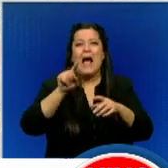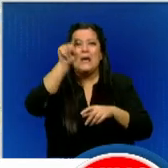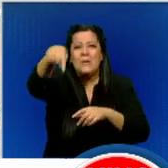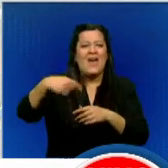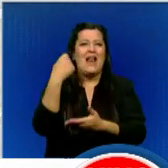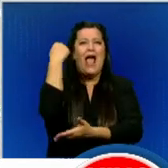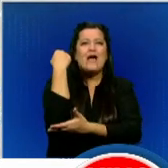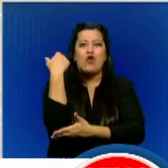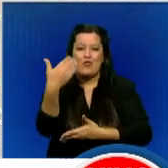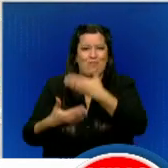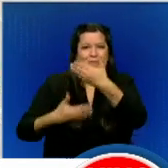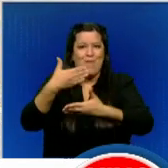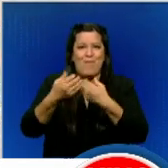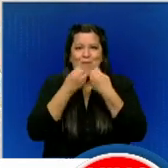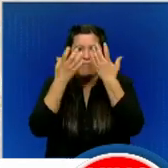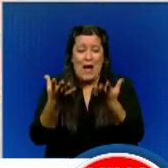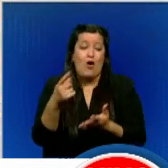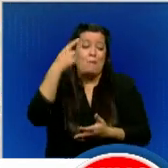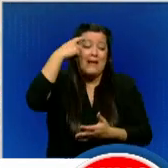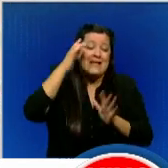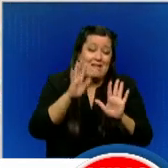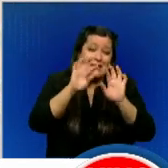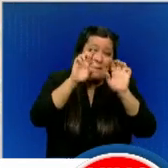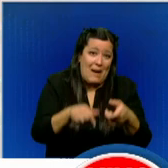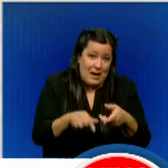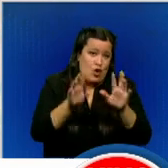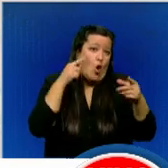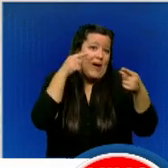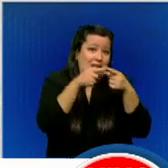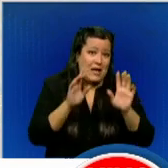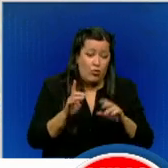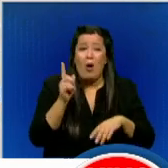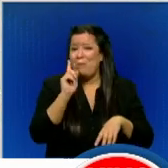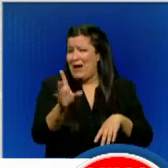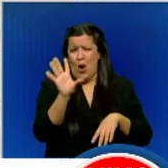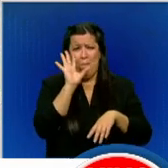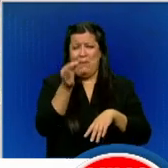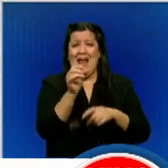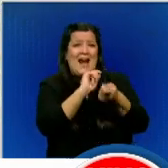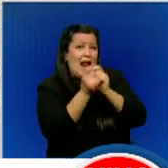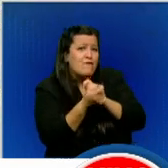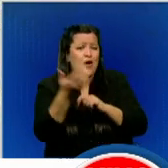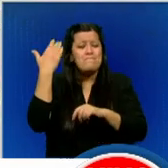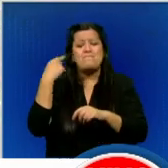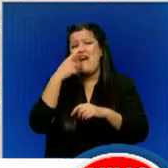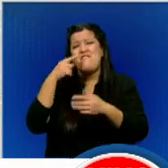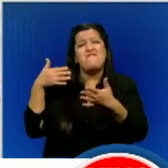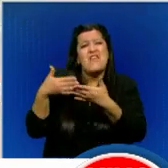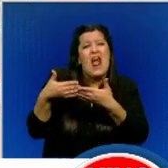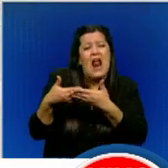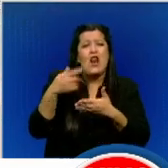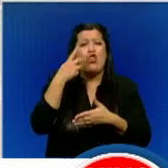de la economía claramente esa reforma define 2017